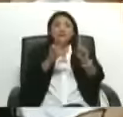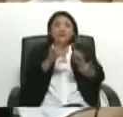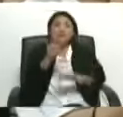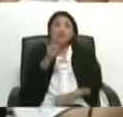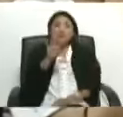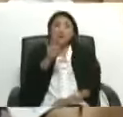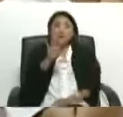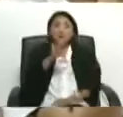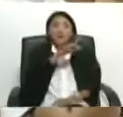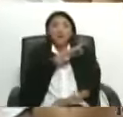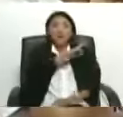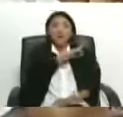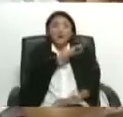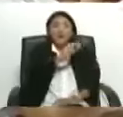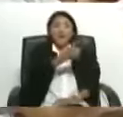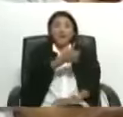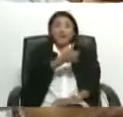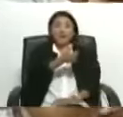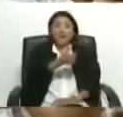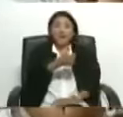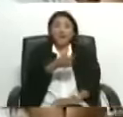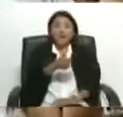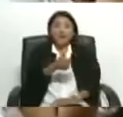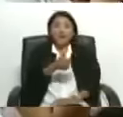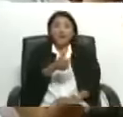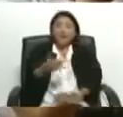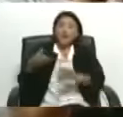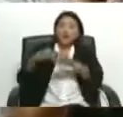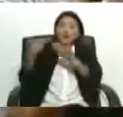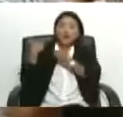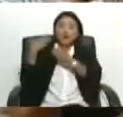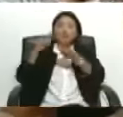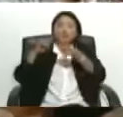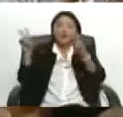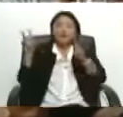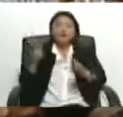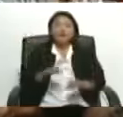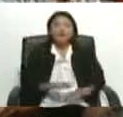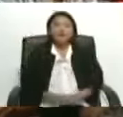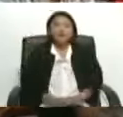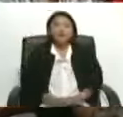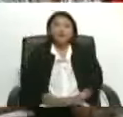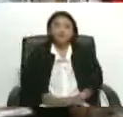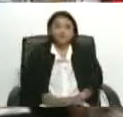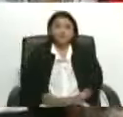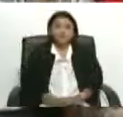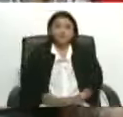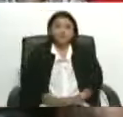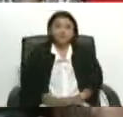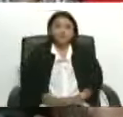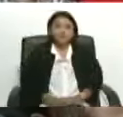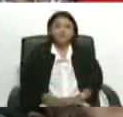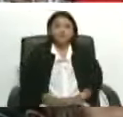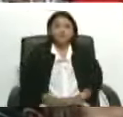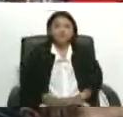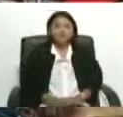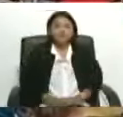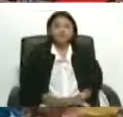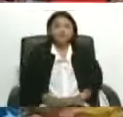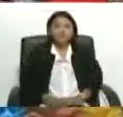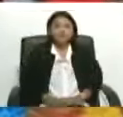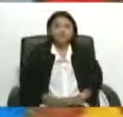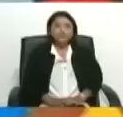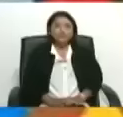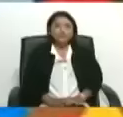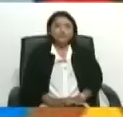2.364 jefes o jefas de UPAS. 1, 2, 3, 4, 5, 6, hasta el 2.364. Uno al lado de otro,